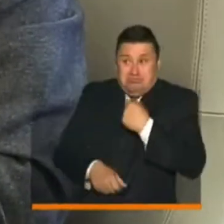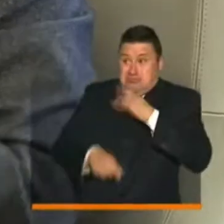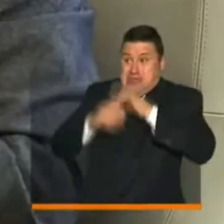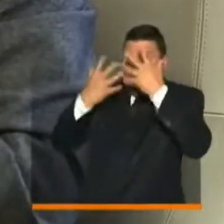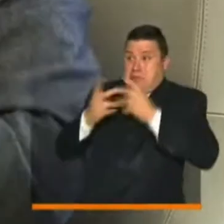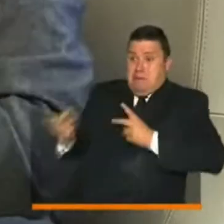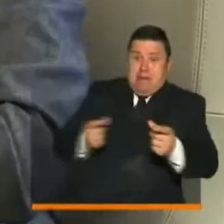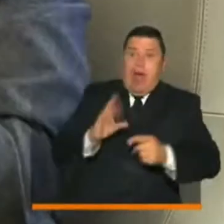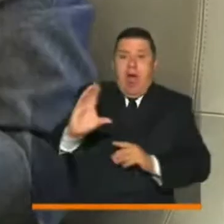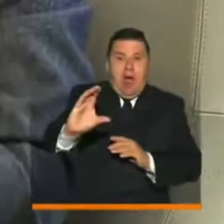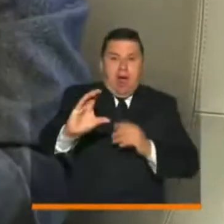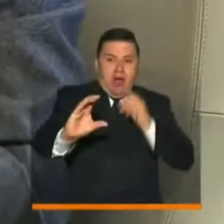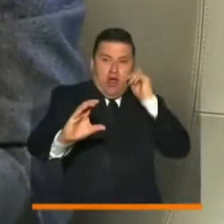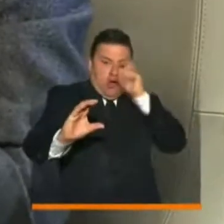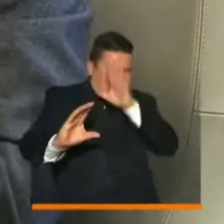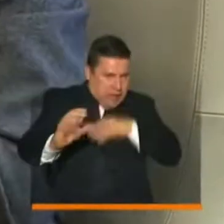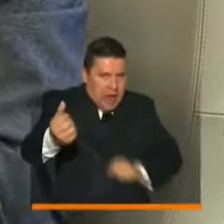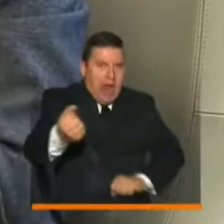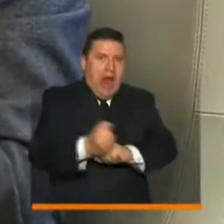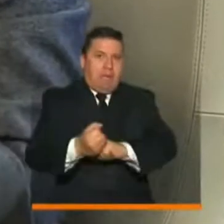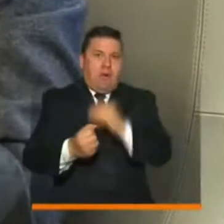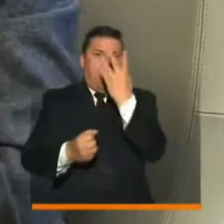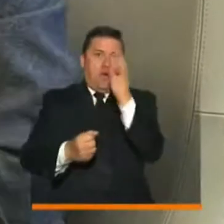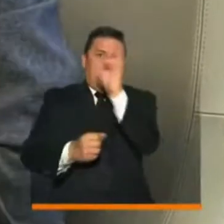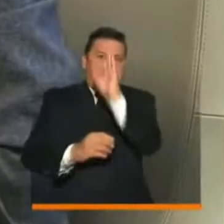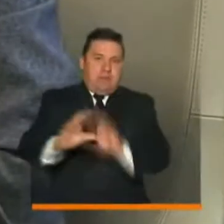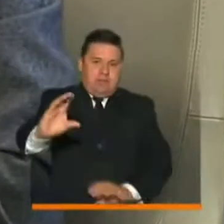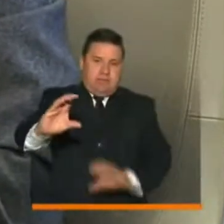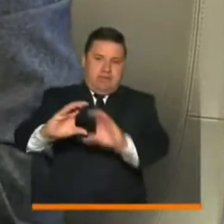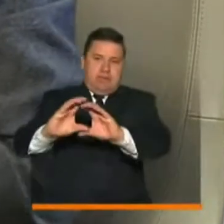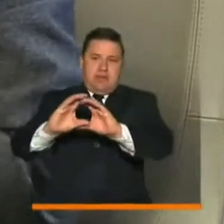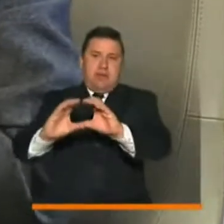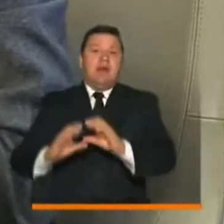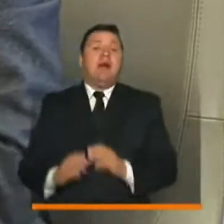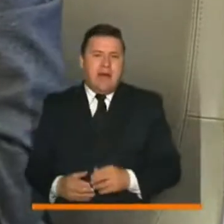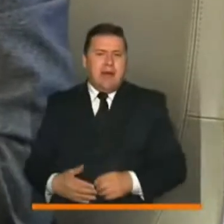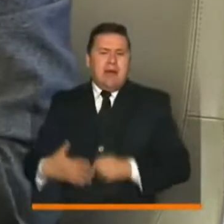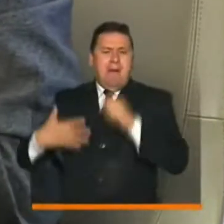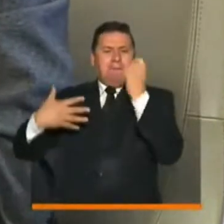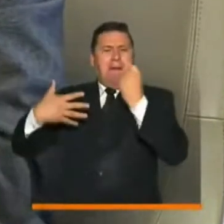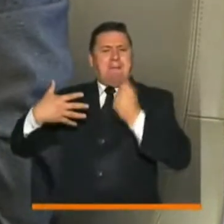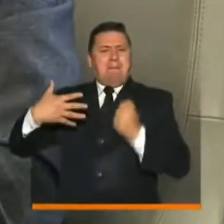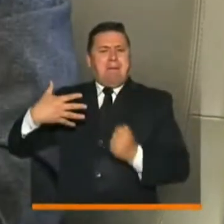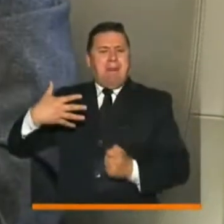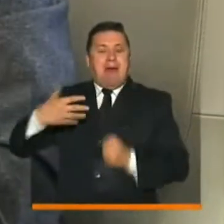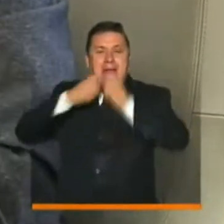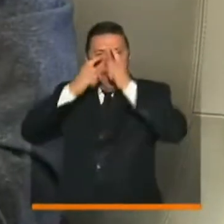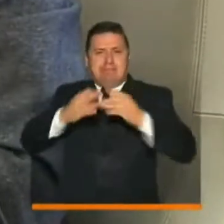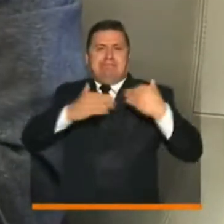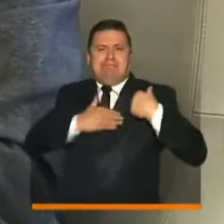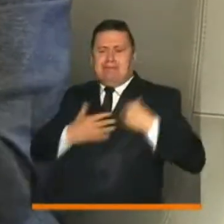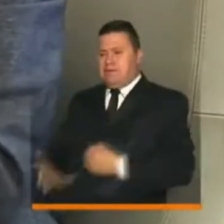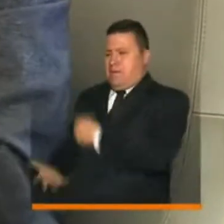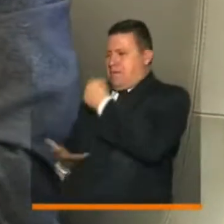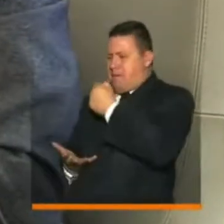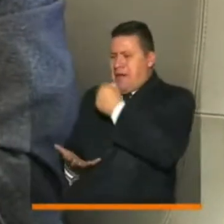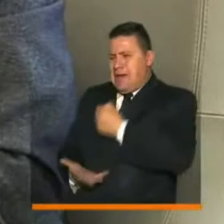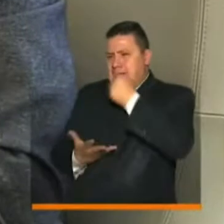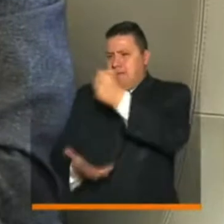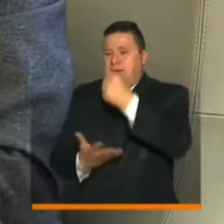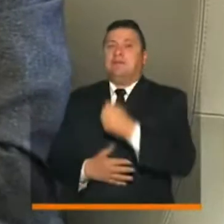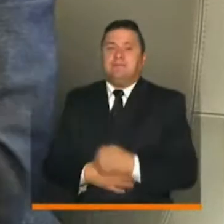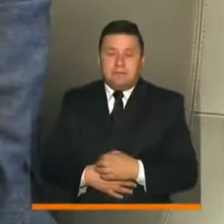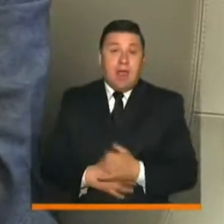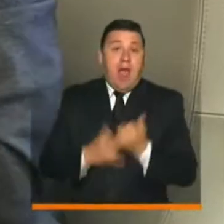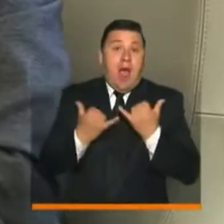naturales y jurídicas. Todo eso nos suma un paquete absolutamente importante para proteger el empleo. Pero adicionalmente